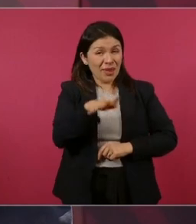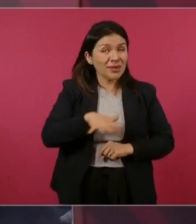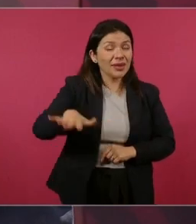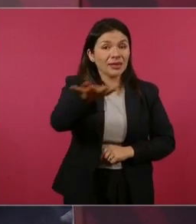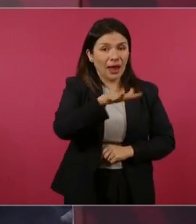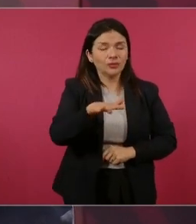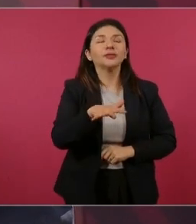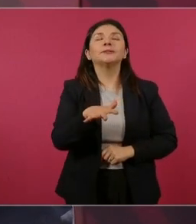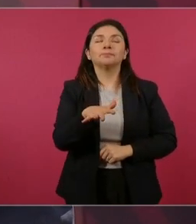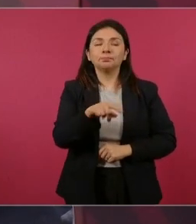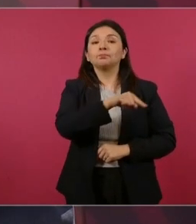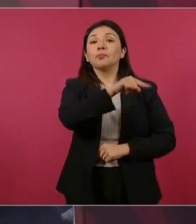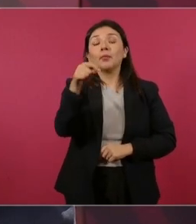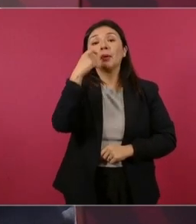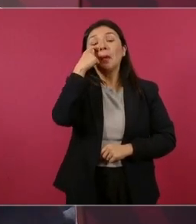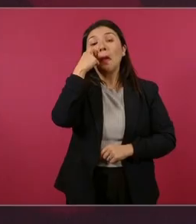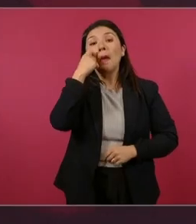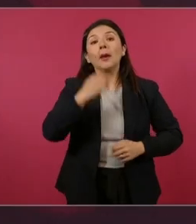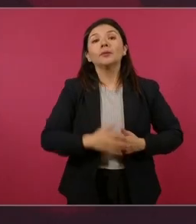sepan